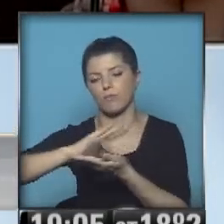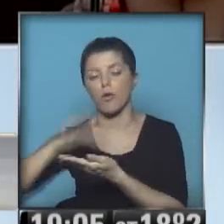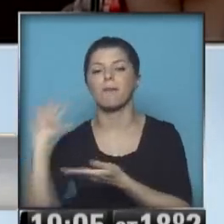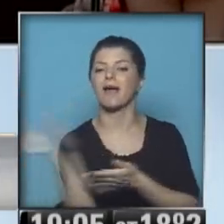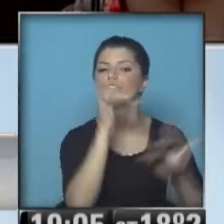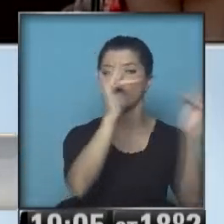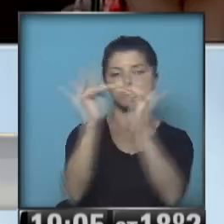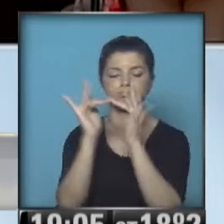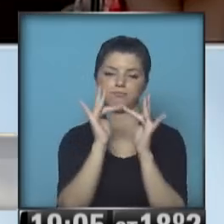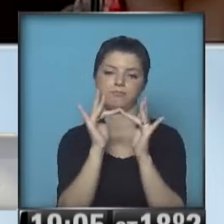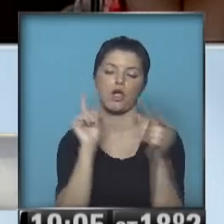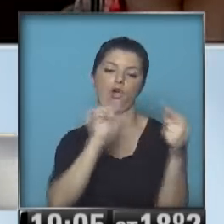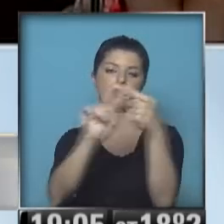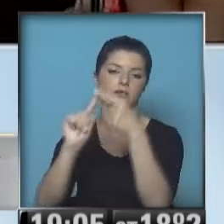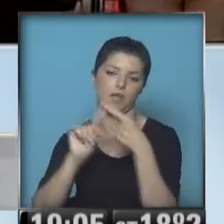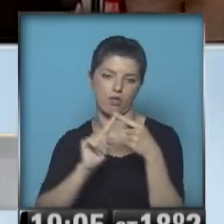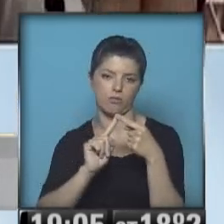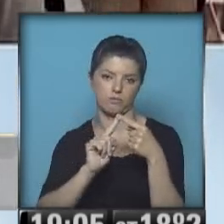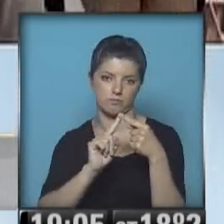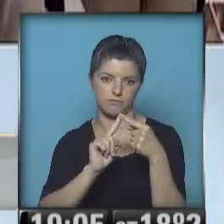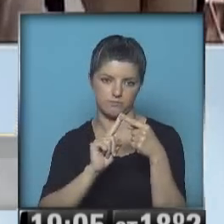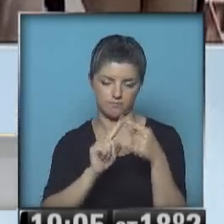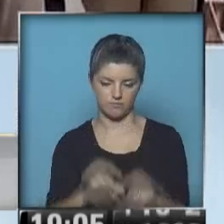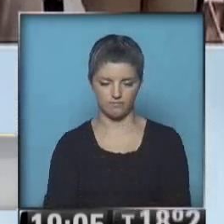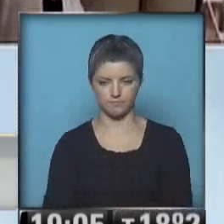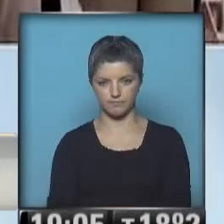totalmente incorporados a la era digital.